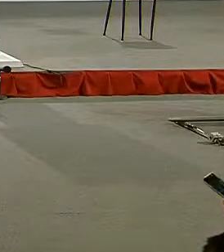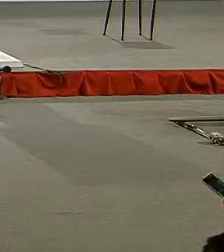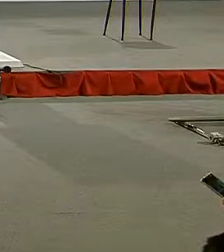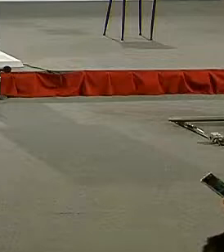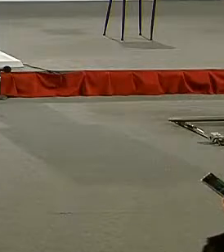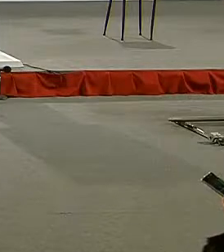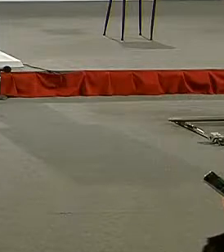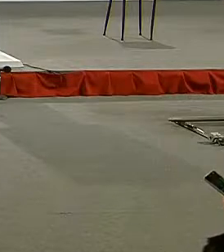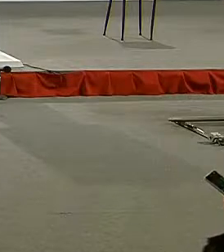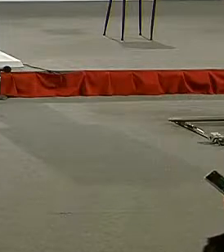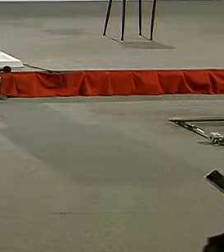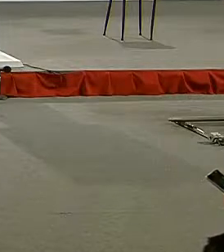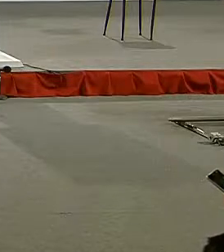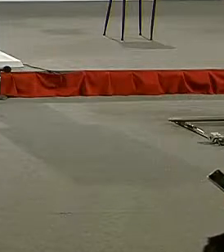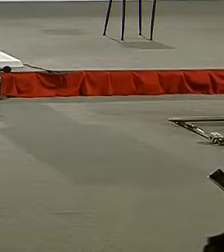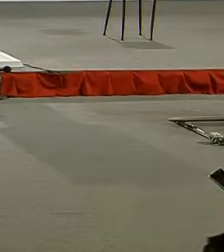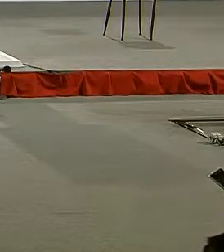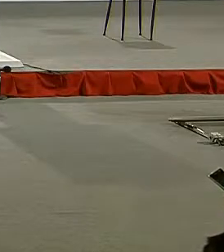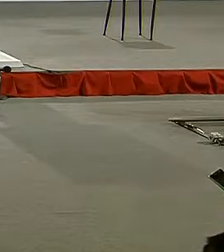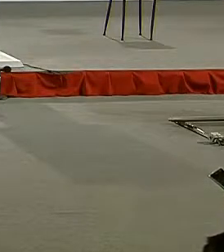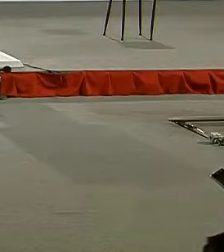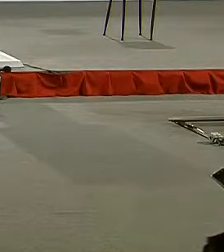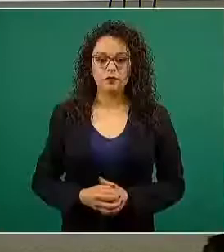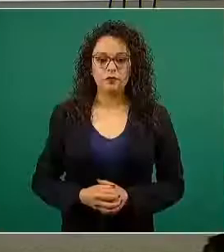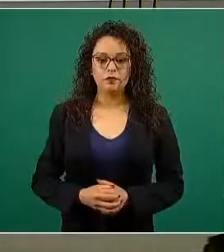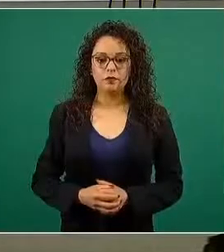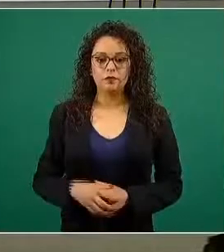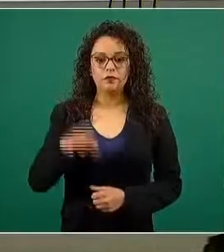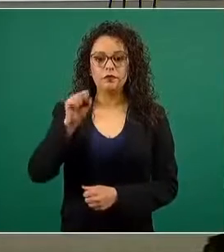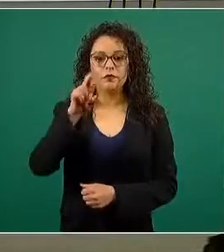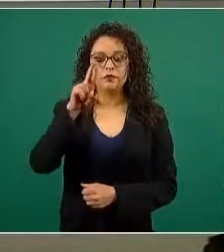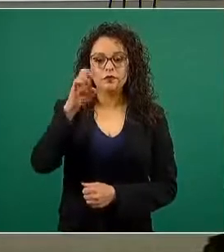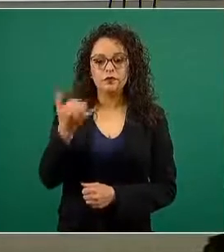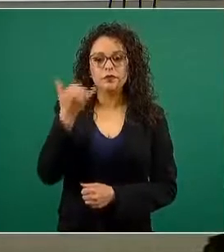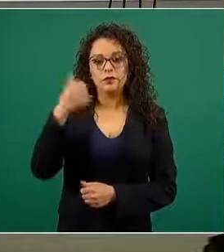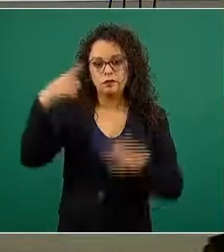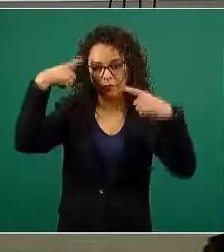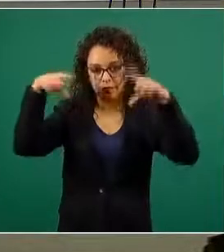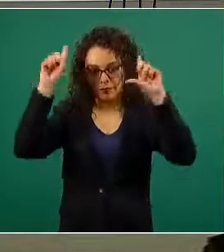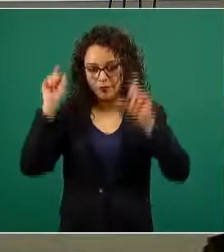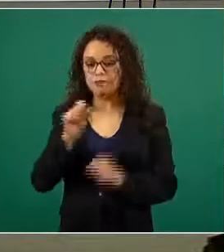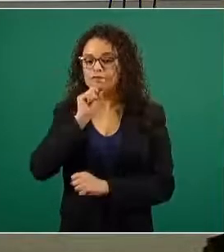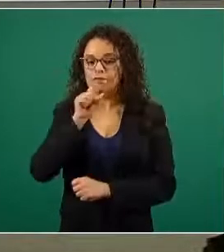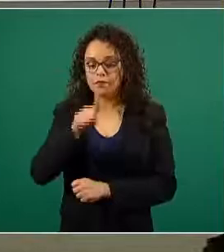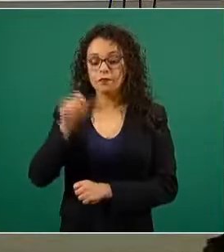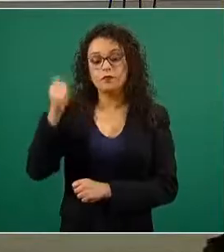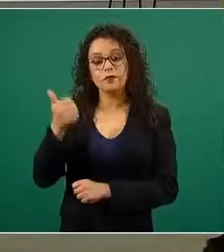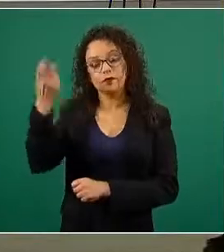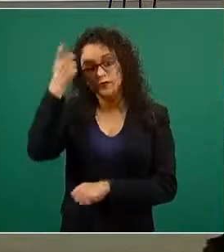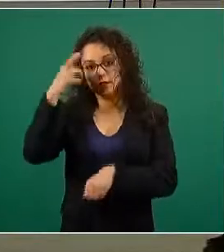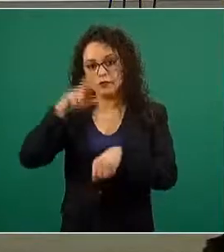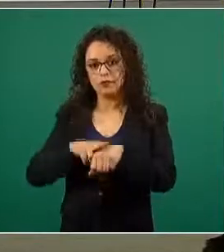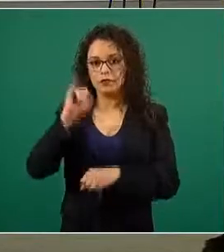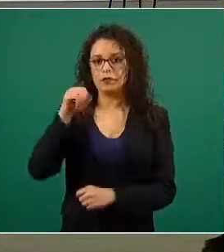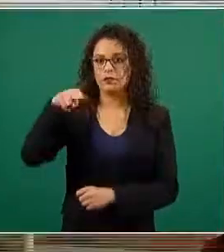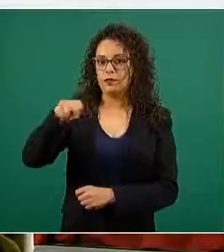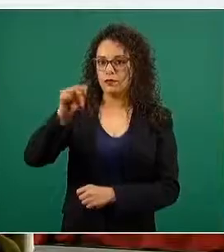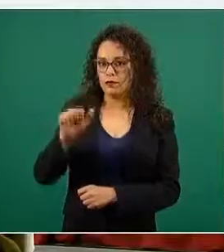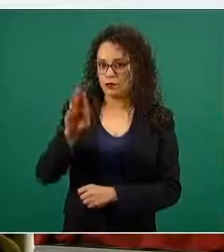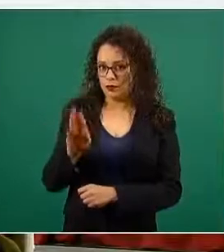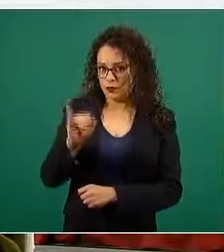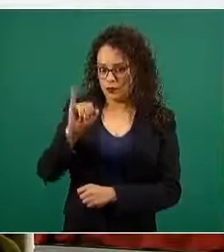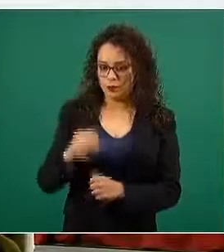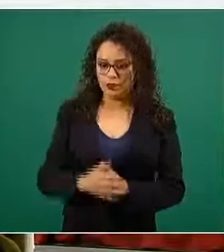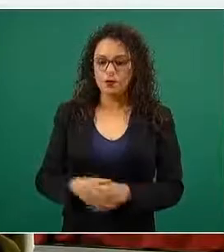Marina y también Juan Ferrer, director del INSABI. Ahora comento sobre el uso de